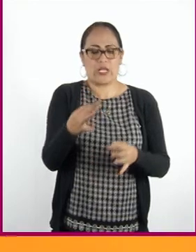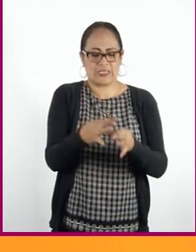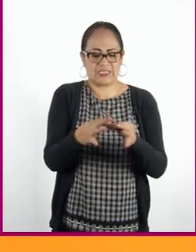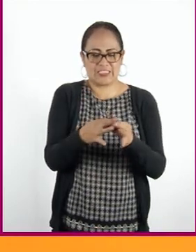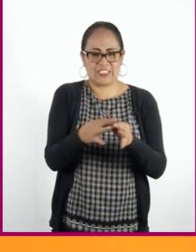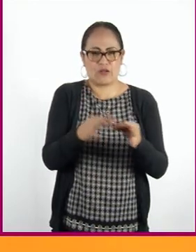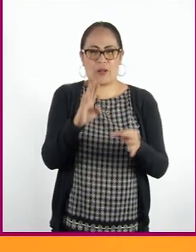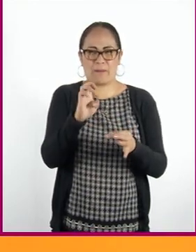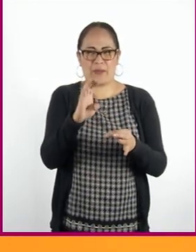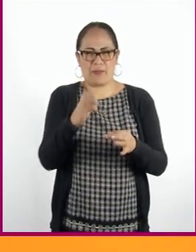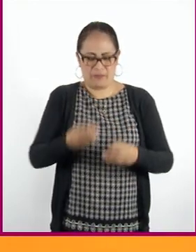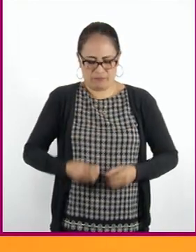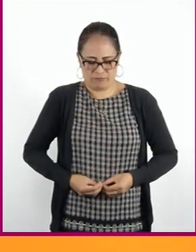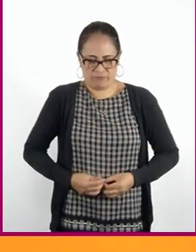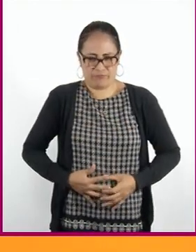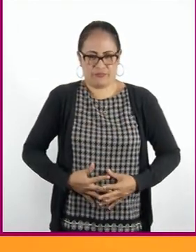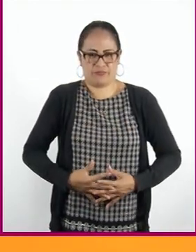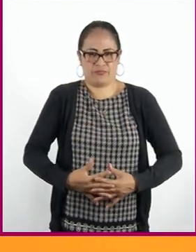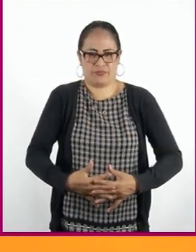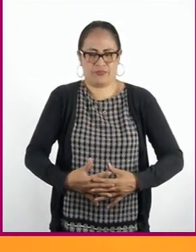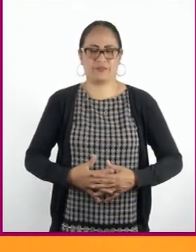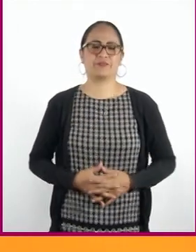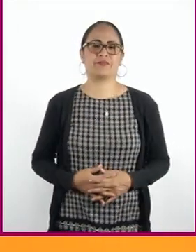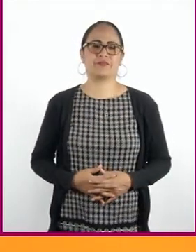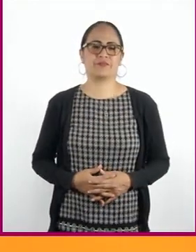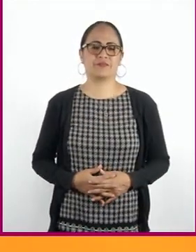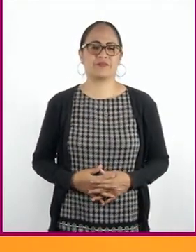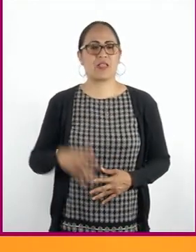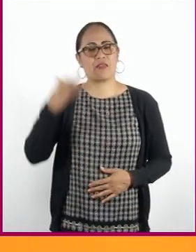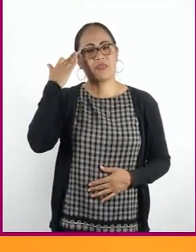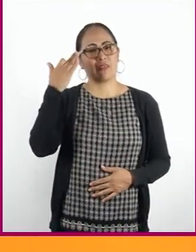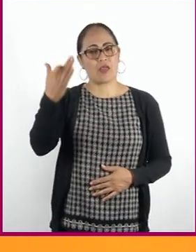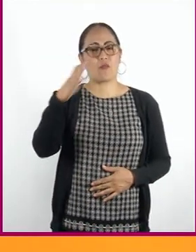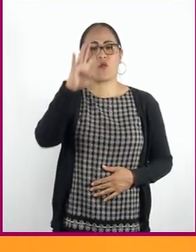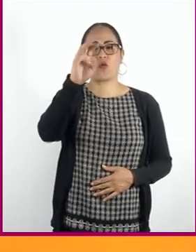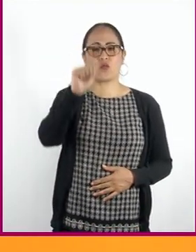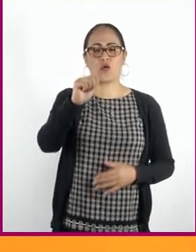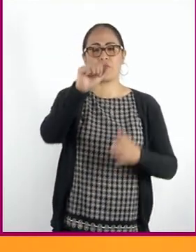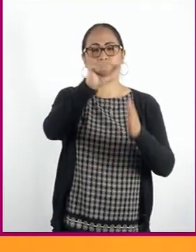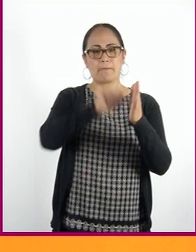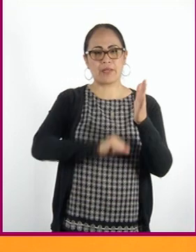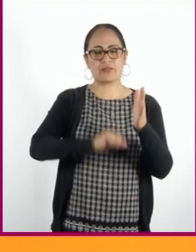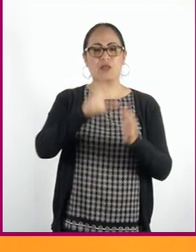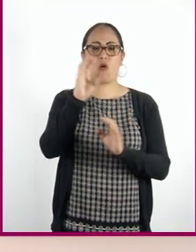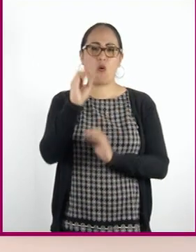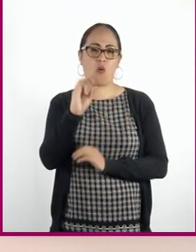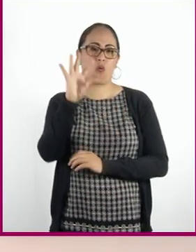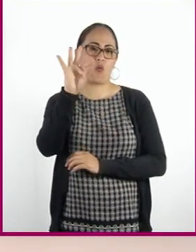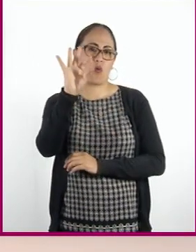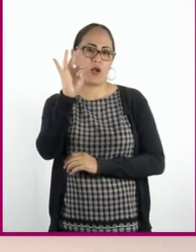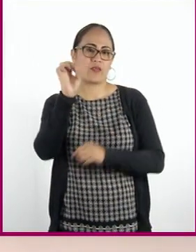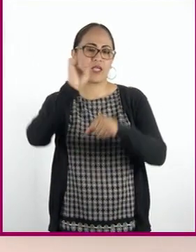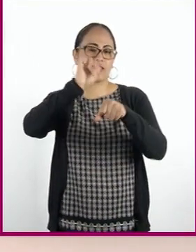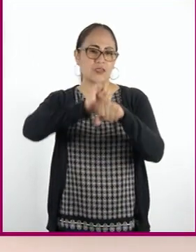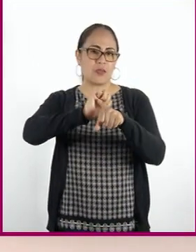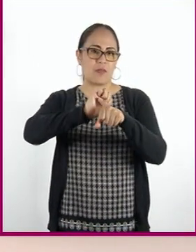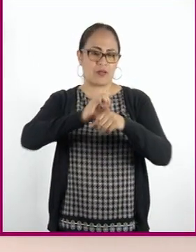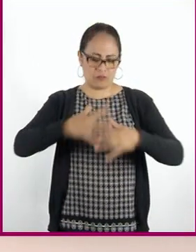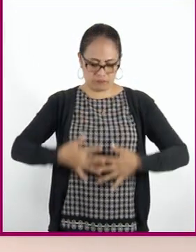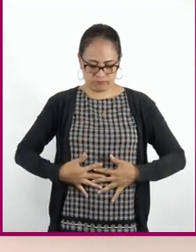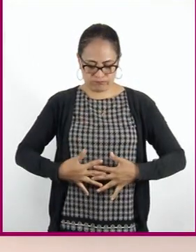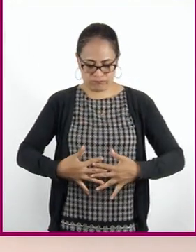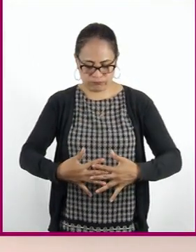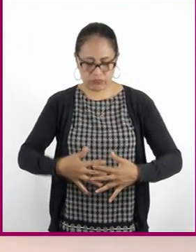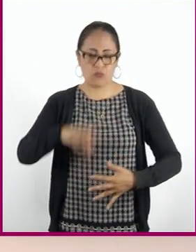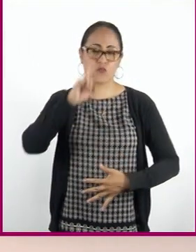individuo, dando inicio al embarazo con una duración de 9 meses o 40 semanas. Cuando nuestras